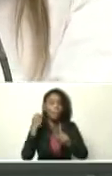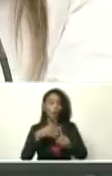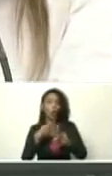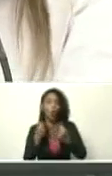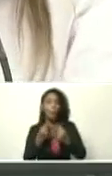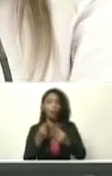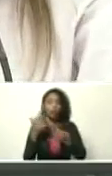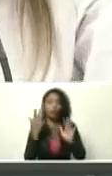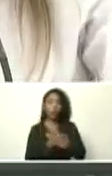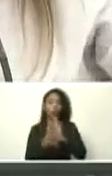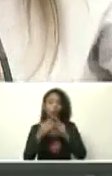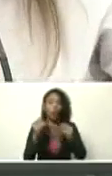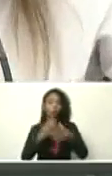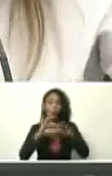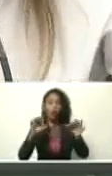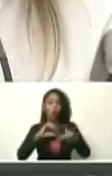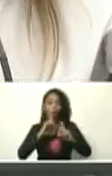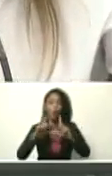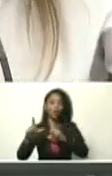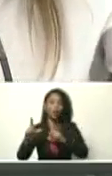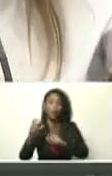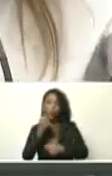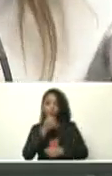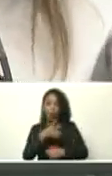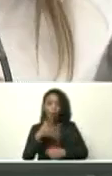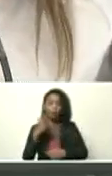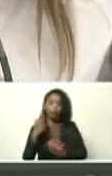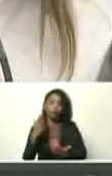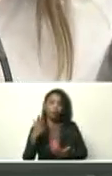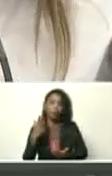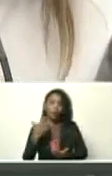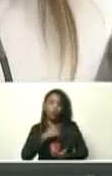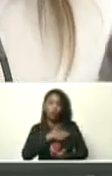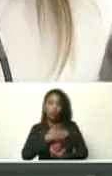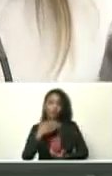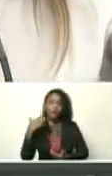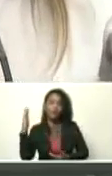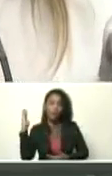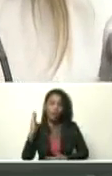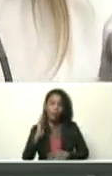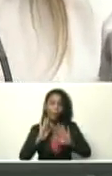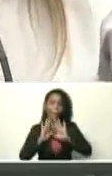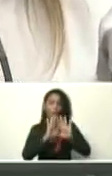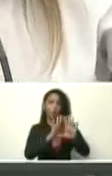todo la cadena logística, y que bueno, presidente, venimos empujando todos